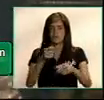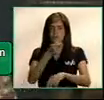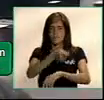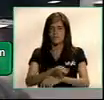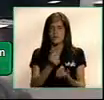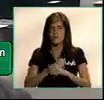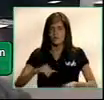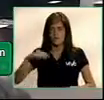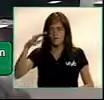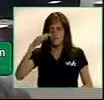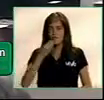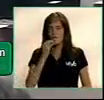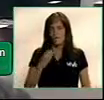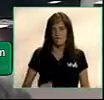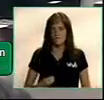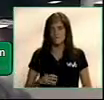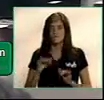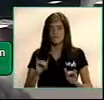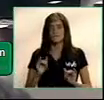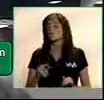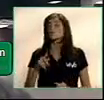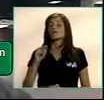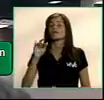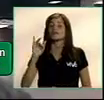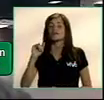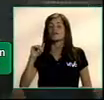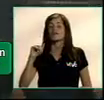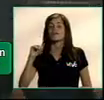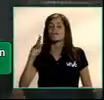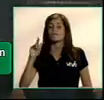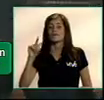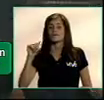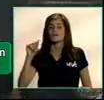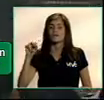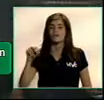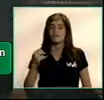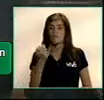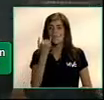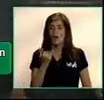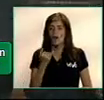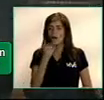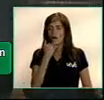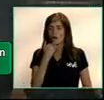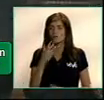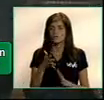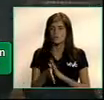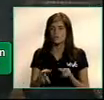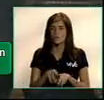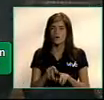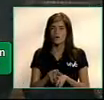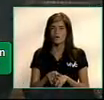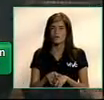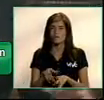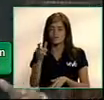un joven, que mismo se llamaba Tribilín, por el parecido con Tribilín, con el